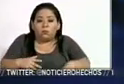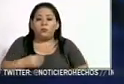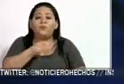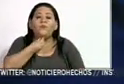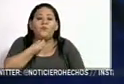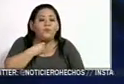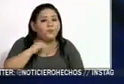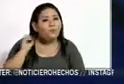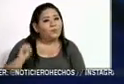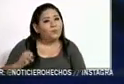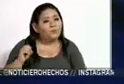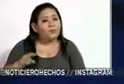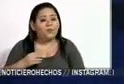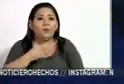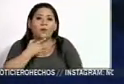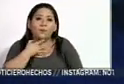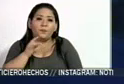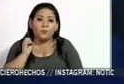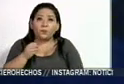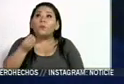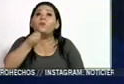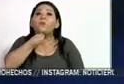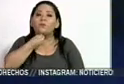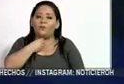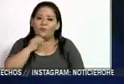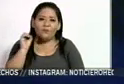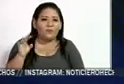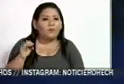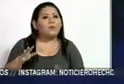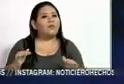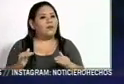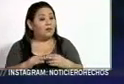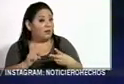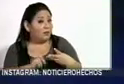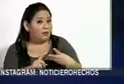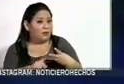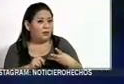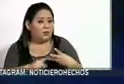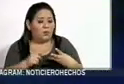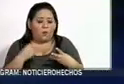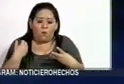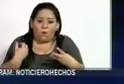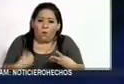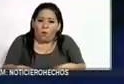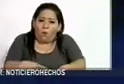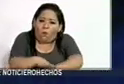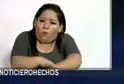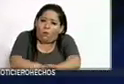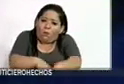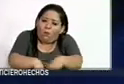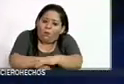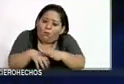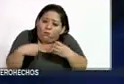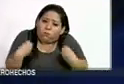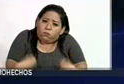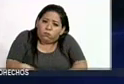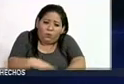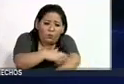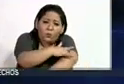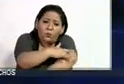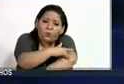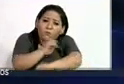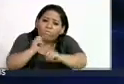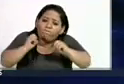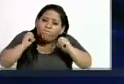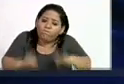garganta, dolor para tragar alimentos y además de eso, un dolor tremendo de huesos y de articulaciones,